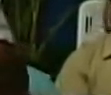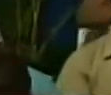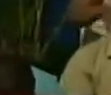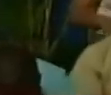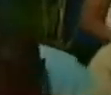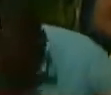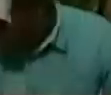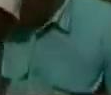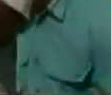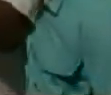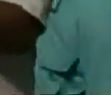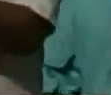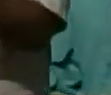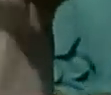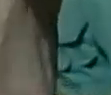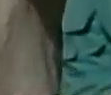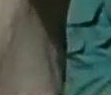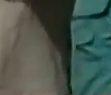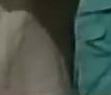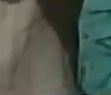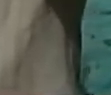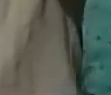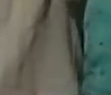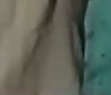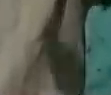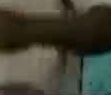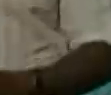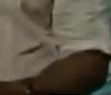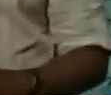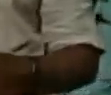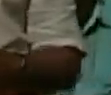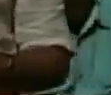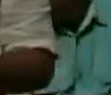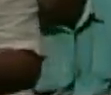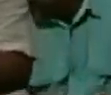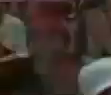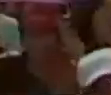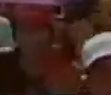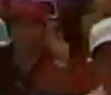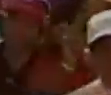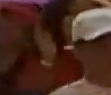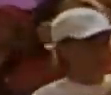Bueno, yo quiero terminar con esto porque ya llegó el presidente. Vamos a prepararnos.